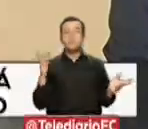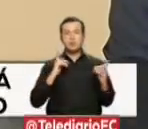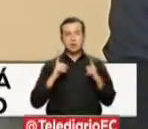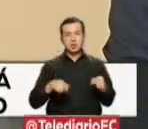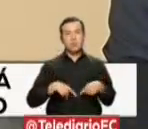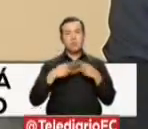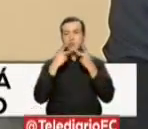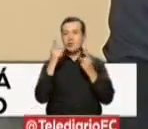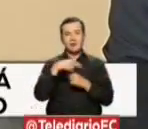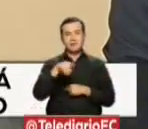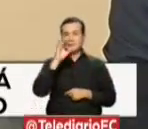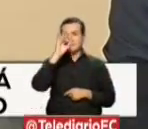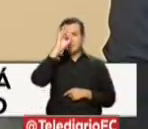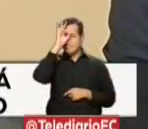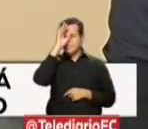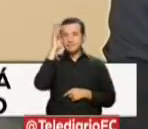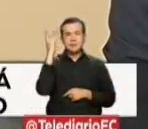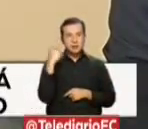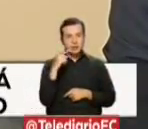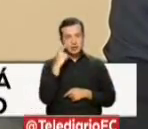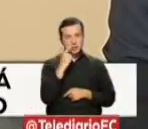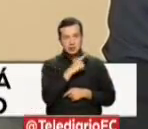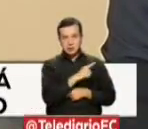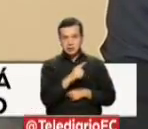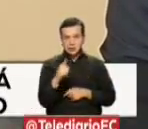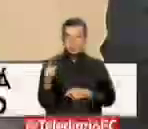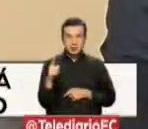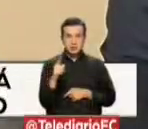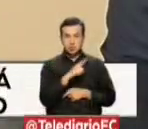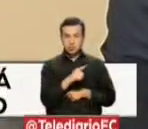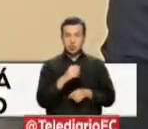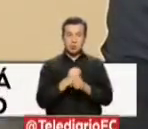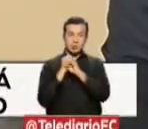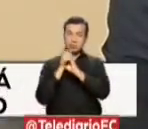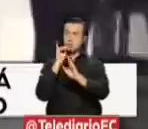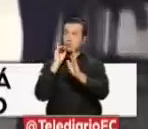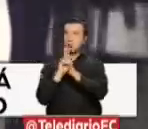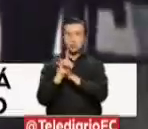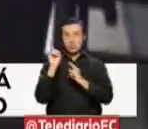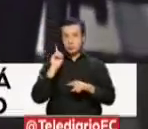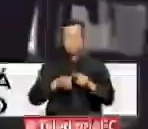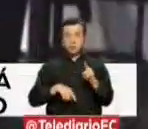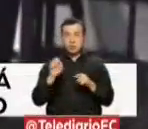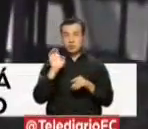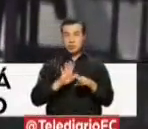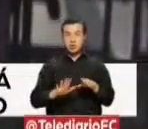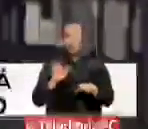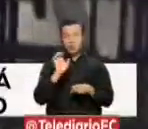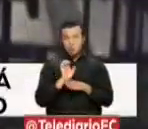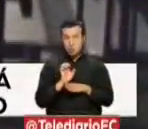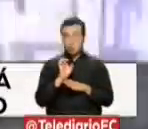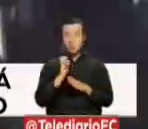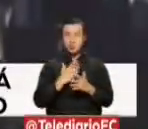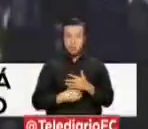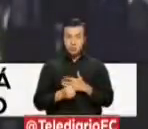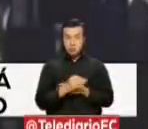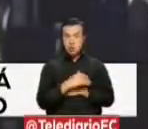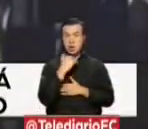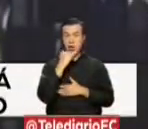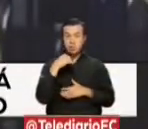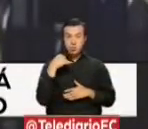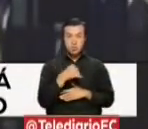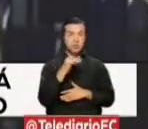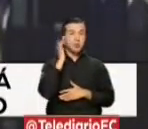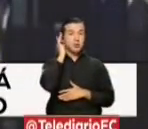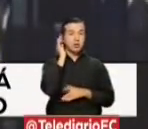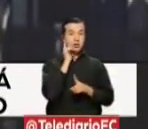salud pública. Y esto a pesar de que ellos, o sea, no tienen obligación de denuncia en este caso. En Ecuador el aborto está permitido solo en casos de violación a